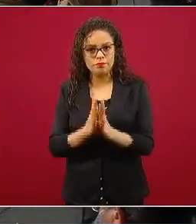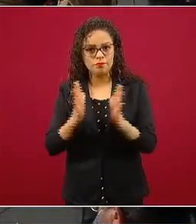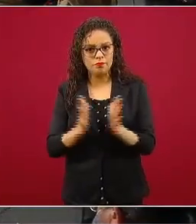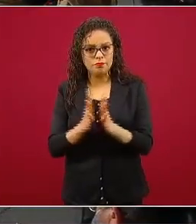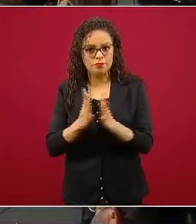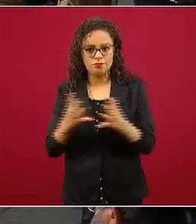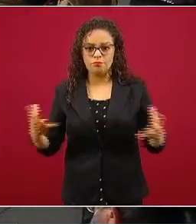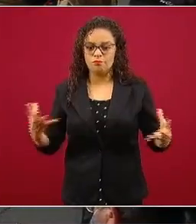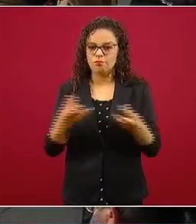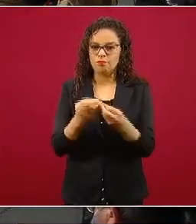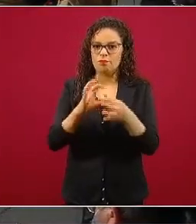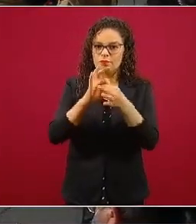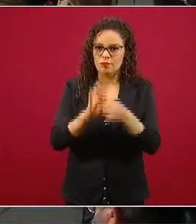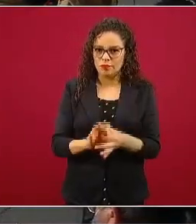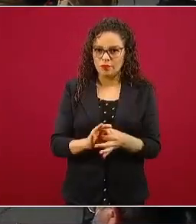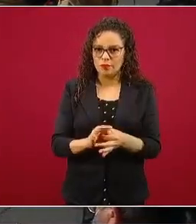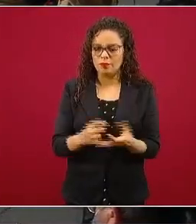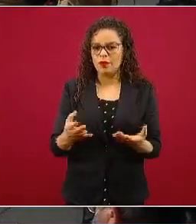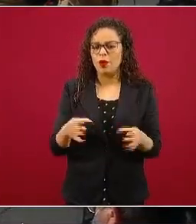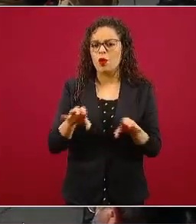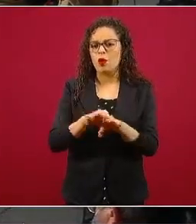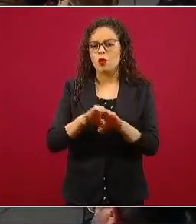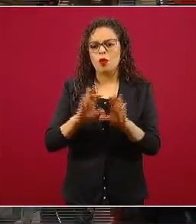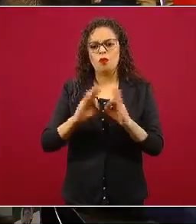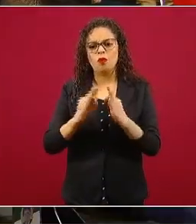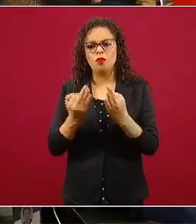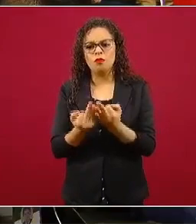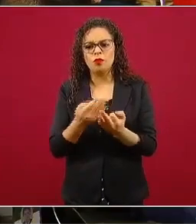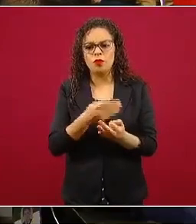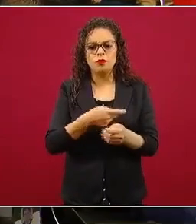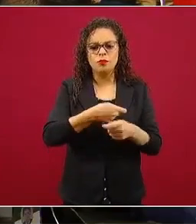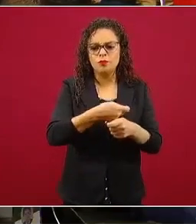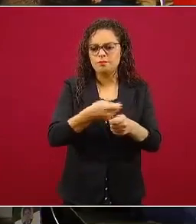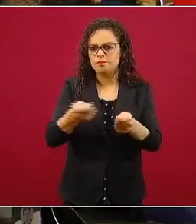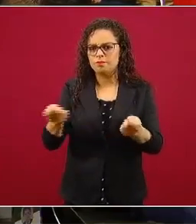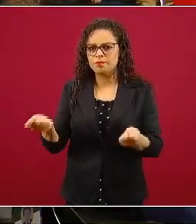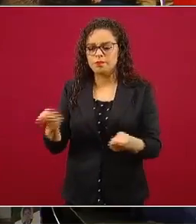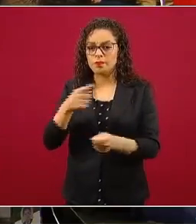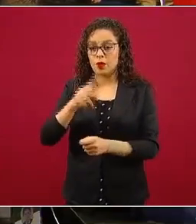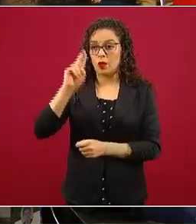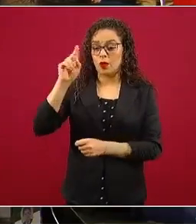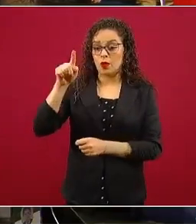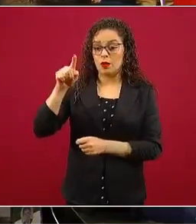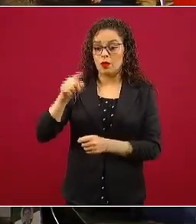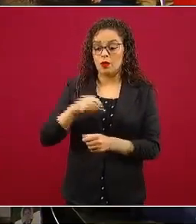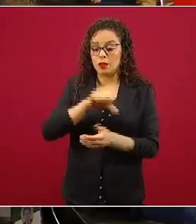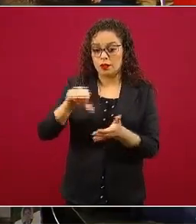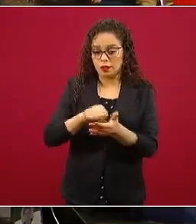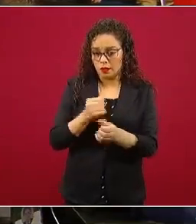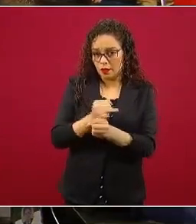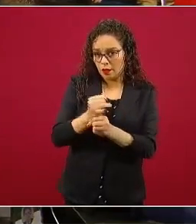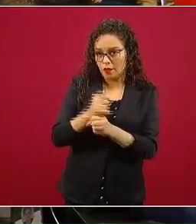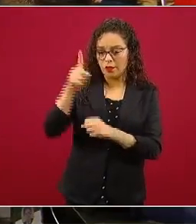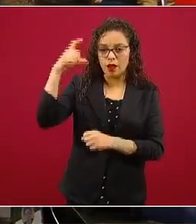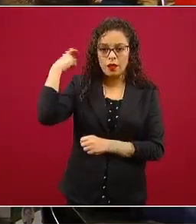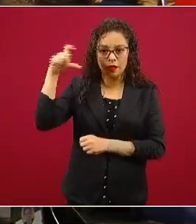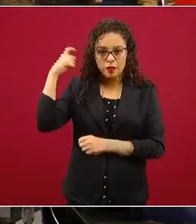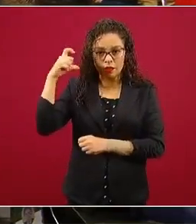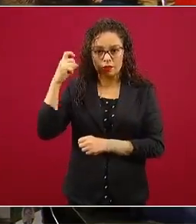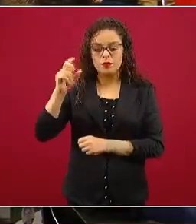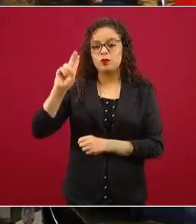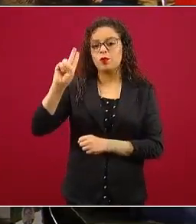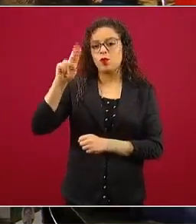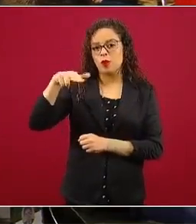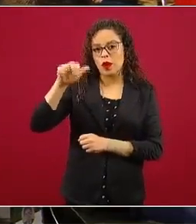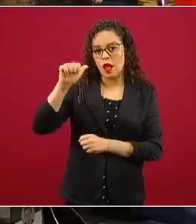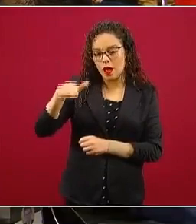fases, ¿cómo los están distribuyendo? Escuché que estaba mencionando ahorita a la Universidad de Querétaro, al Centro de Investigación de Querétaro, a la Universidad Nacional Autónoma